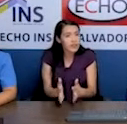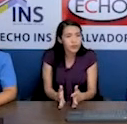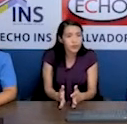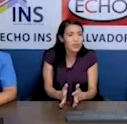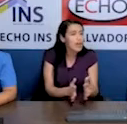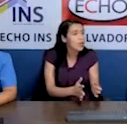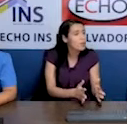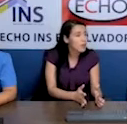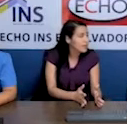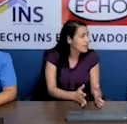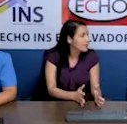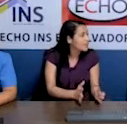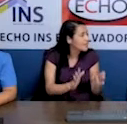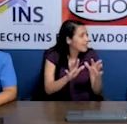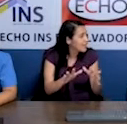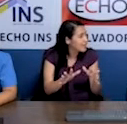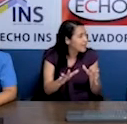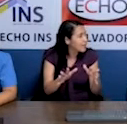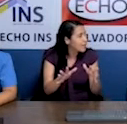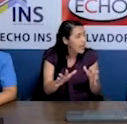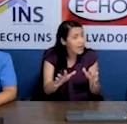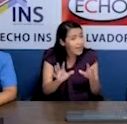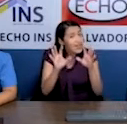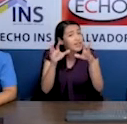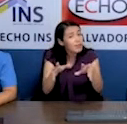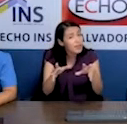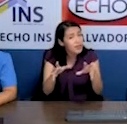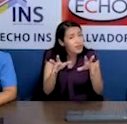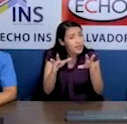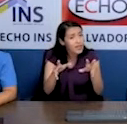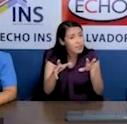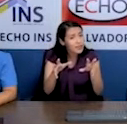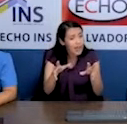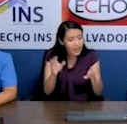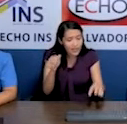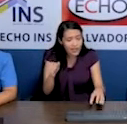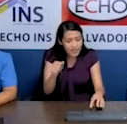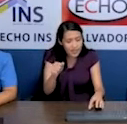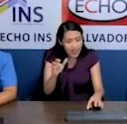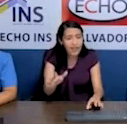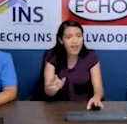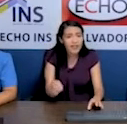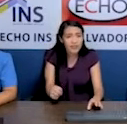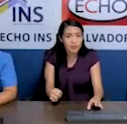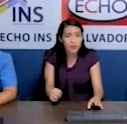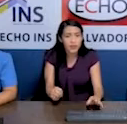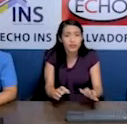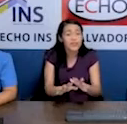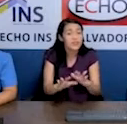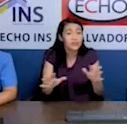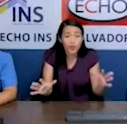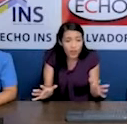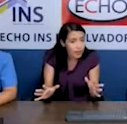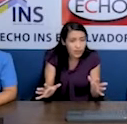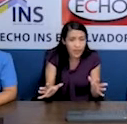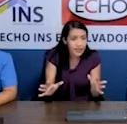tercer nivel, segundo nivel o primer nivel. Se tiene que hacer el abordaje dependiendo de la capacidad instalada en ese momento.